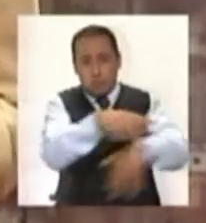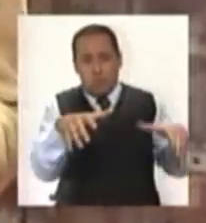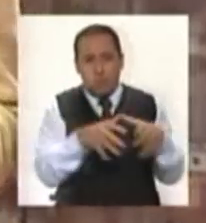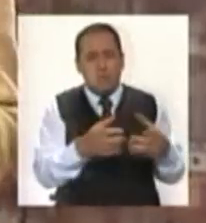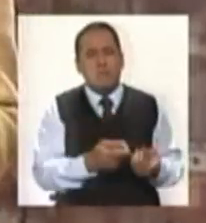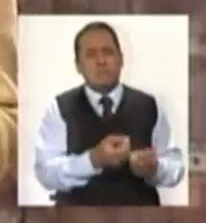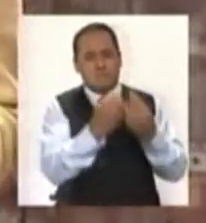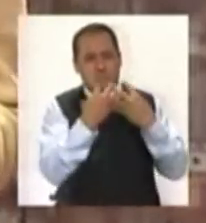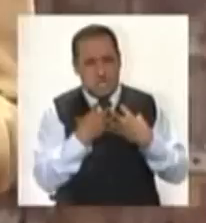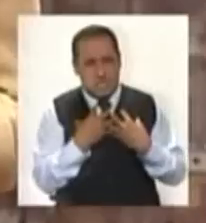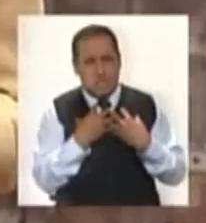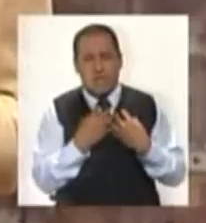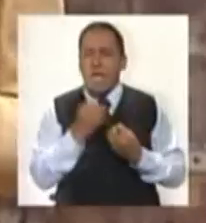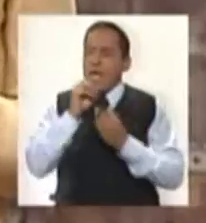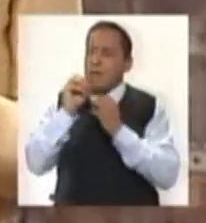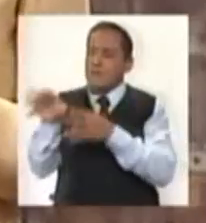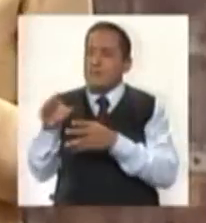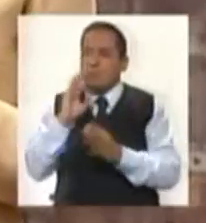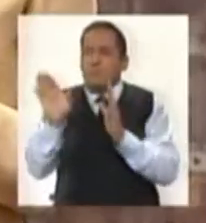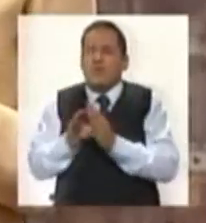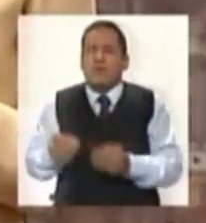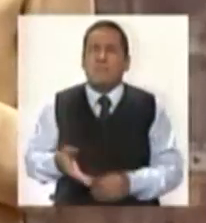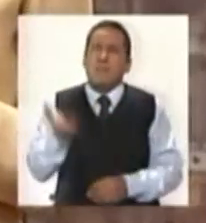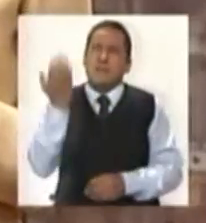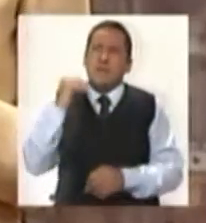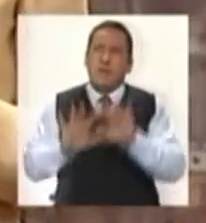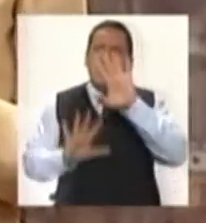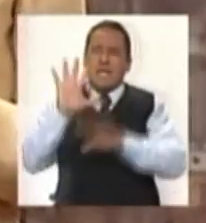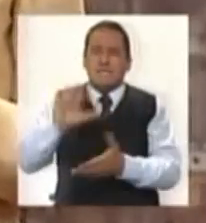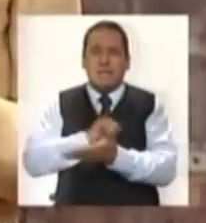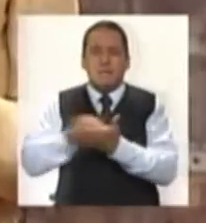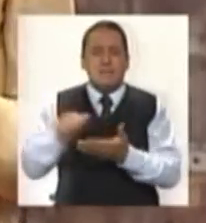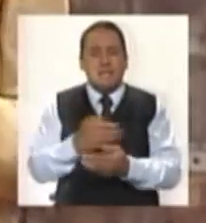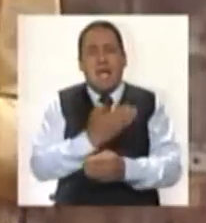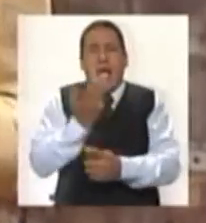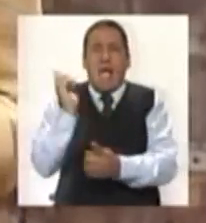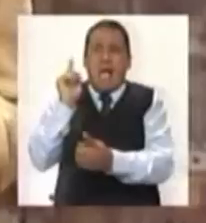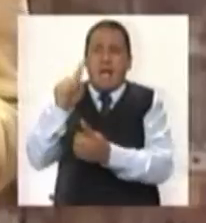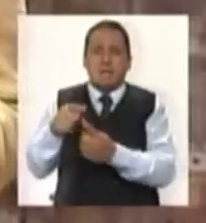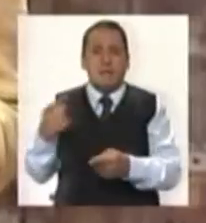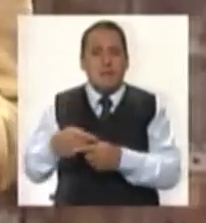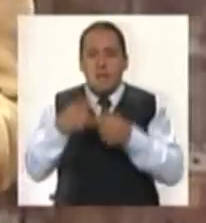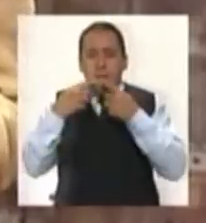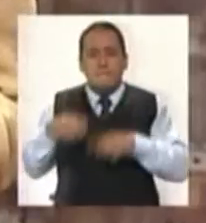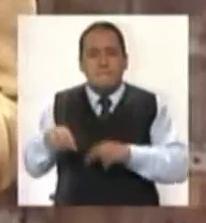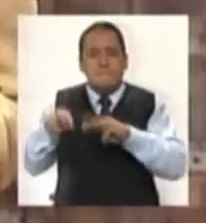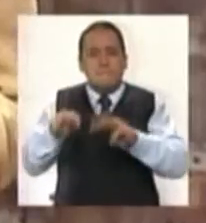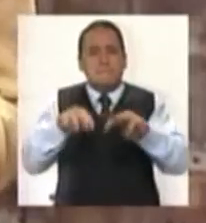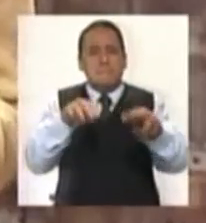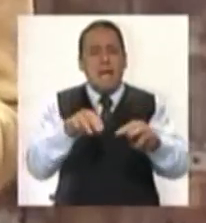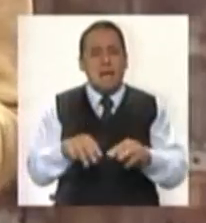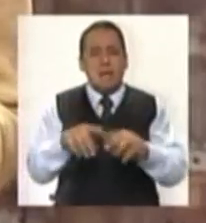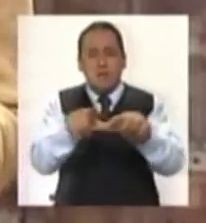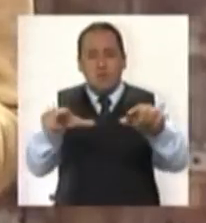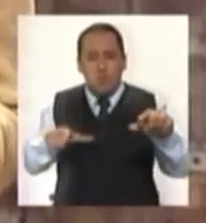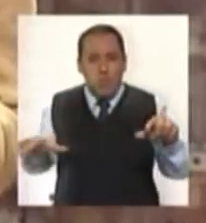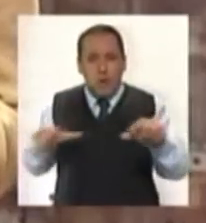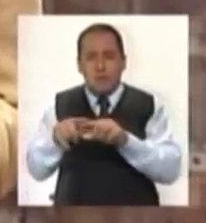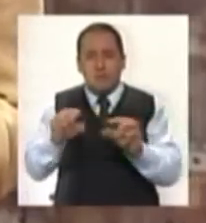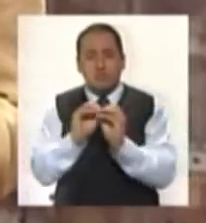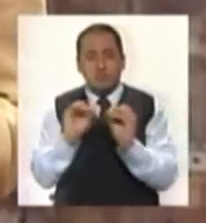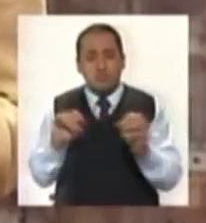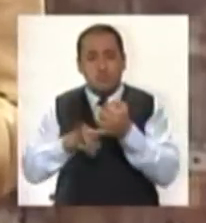piden preguntarle, ¿por qué después de 15 meses aún no logra concluir la Costa Verde Sur en playas Barlovento y Venecia,